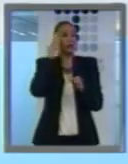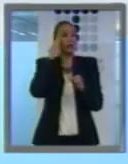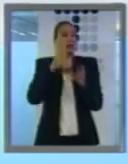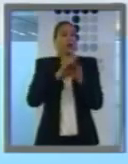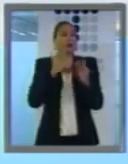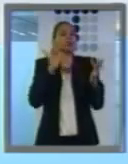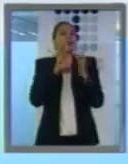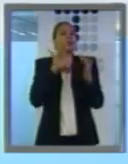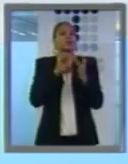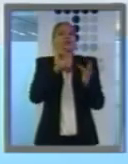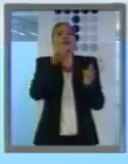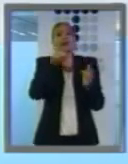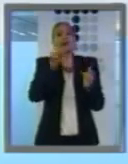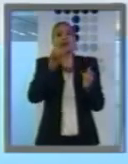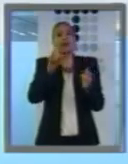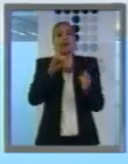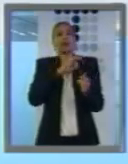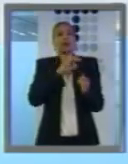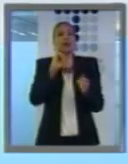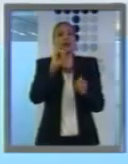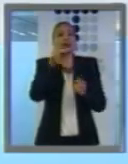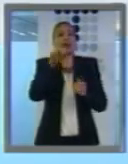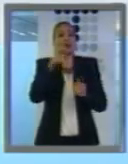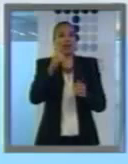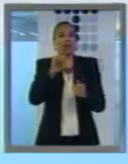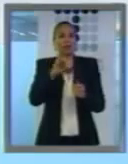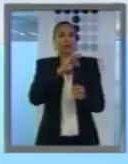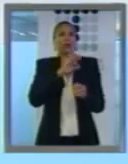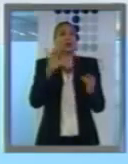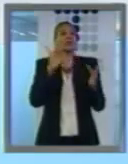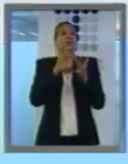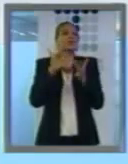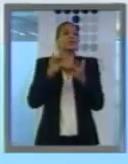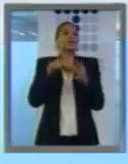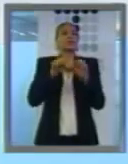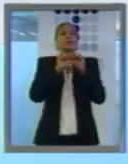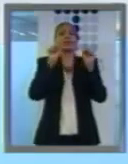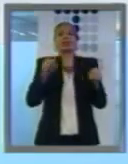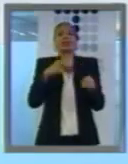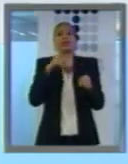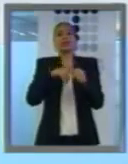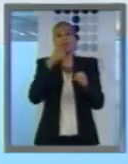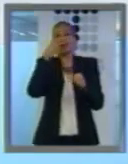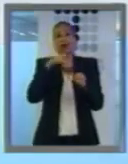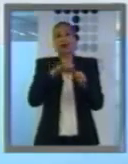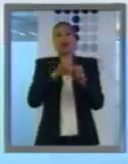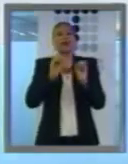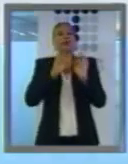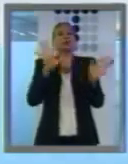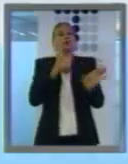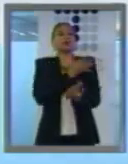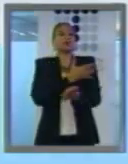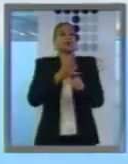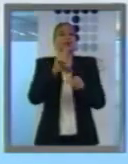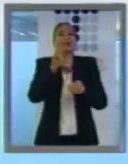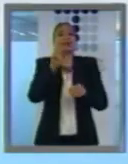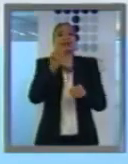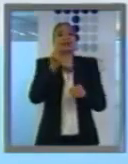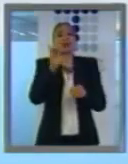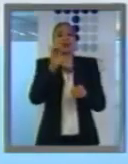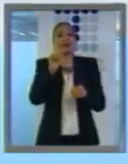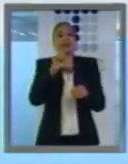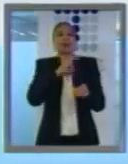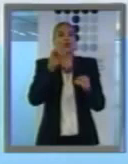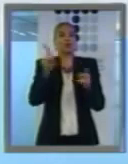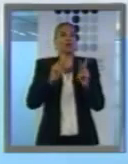el INAI, donde al ser el INEGI una instancia del Sistema Nacional de Transparencia, pues el INAI puede ser este